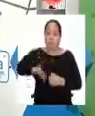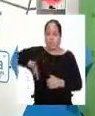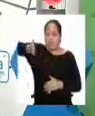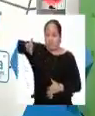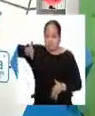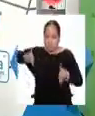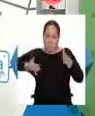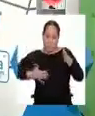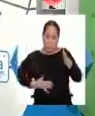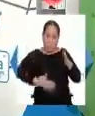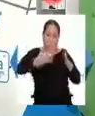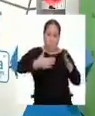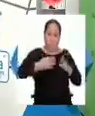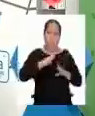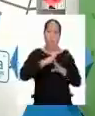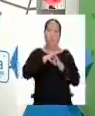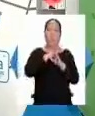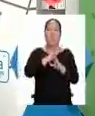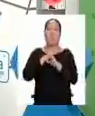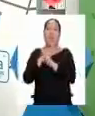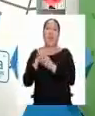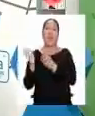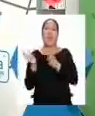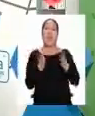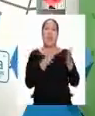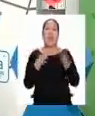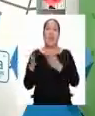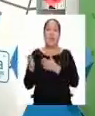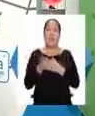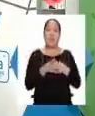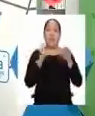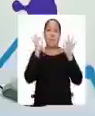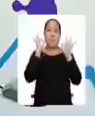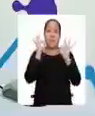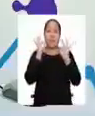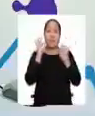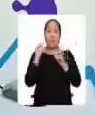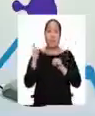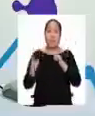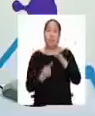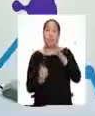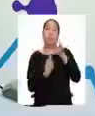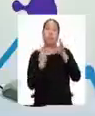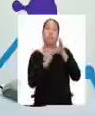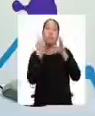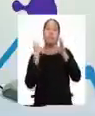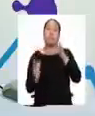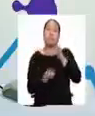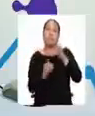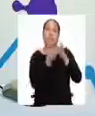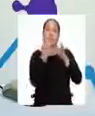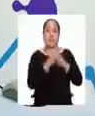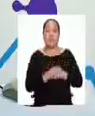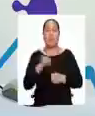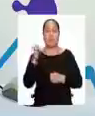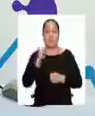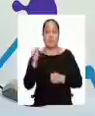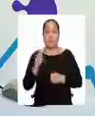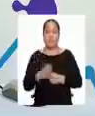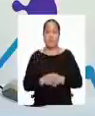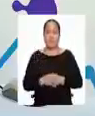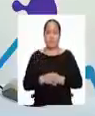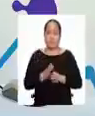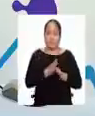este a oeste, para frenar el flujo de aire y reducir la amenaza de tornados. Afirmativo. Serían colocados a lo largo